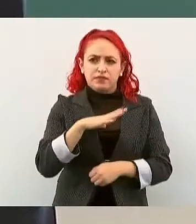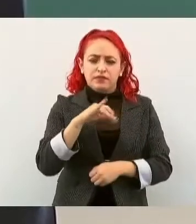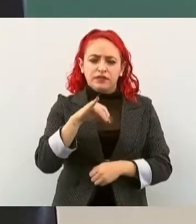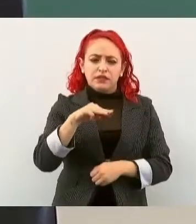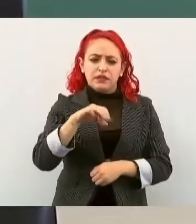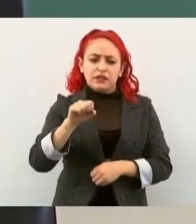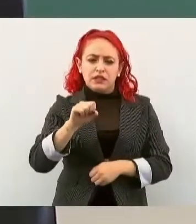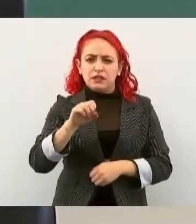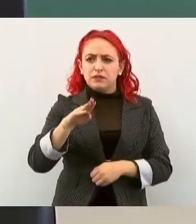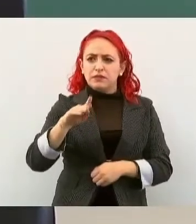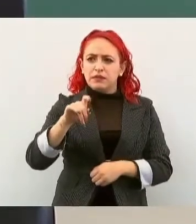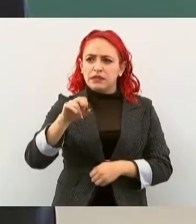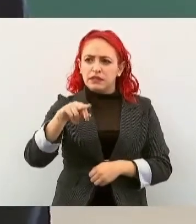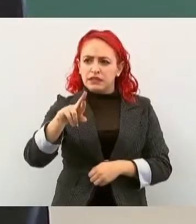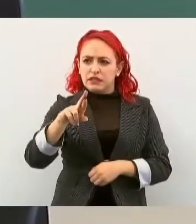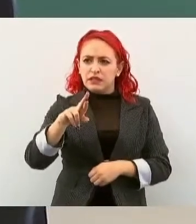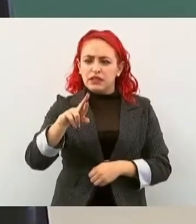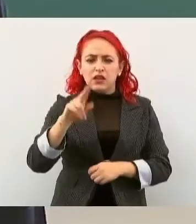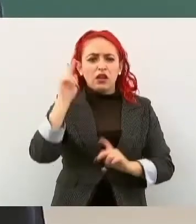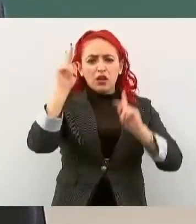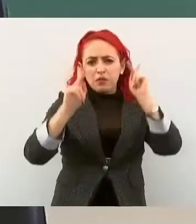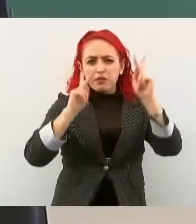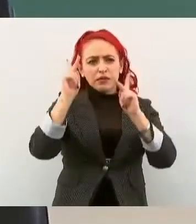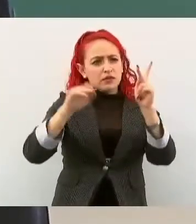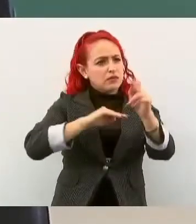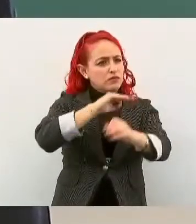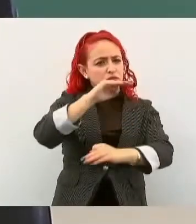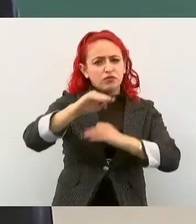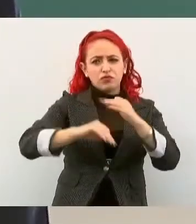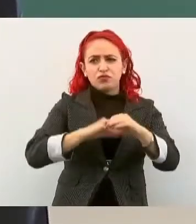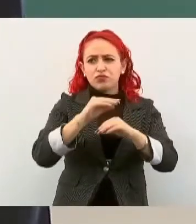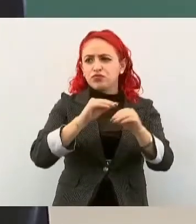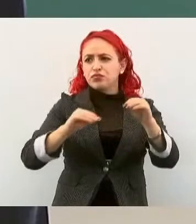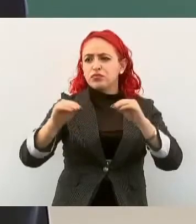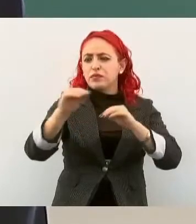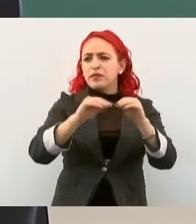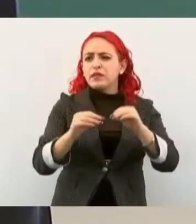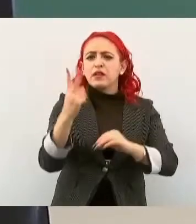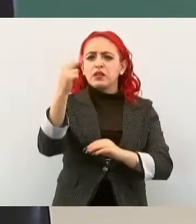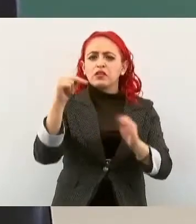IMSS Bienestar. Los visitamos todos en el